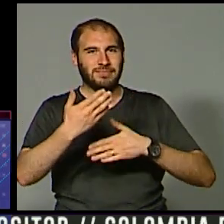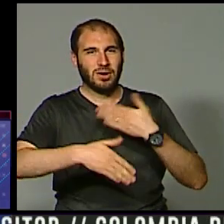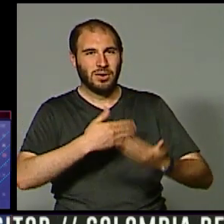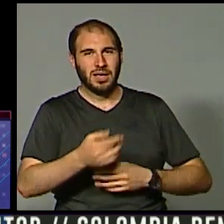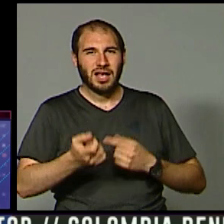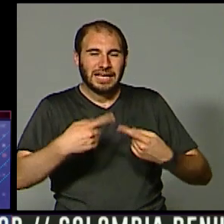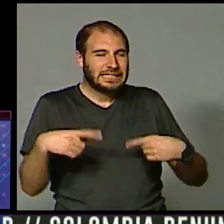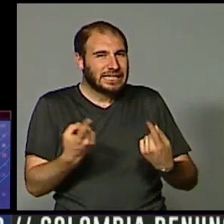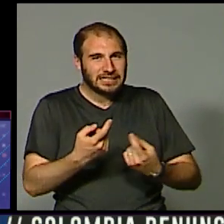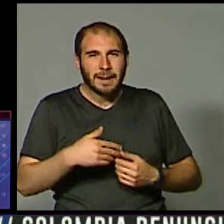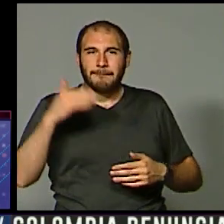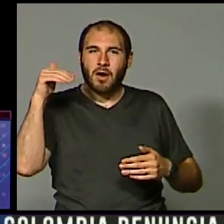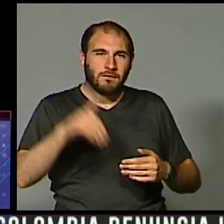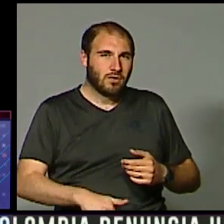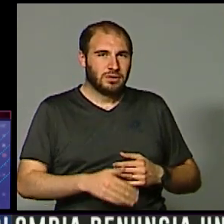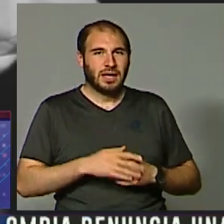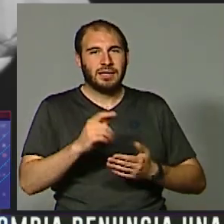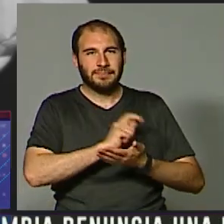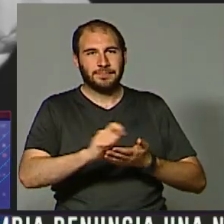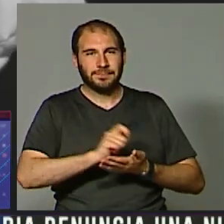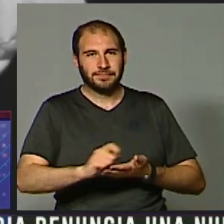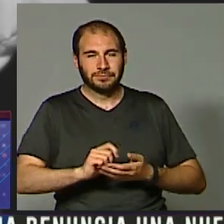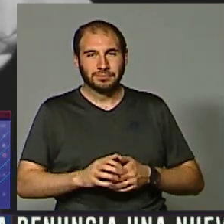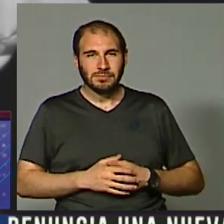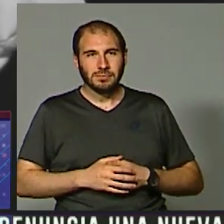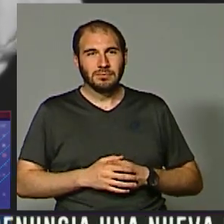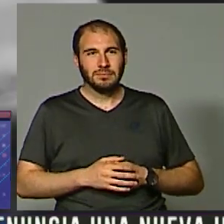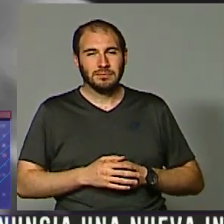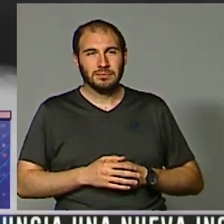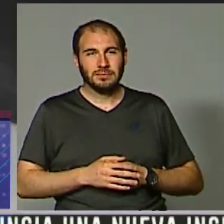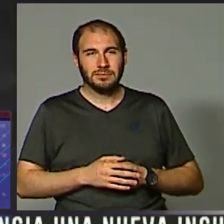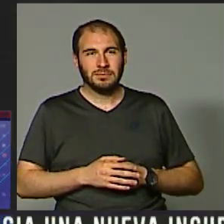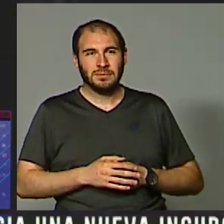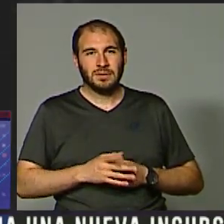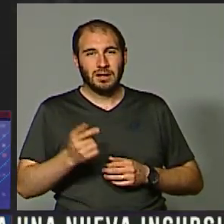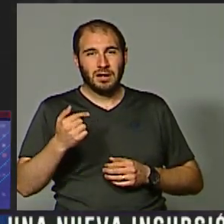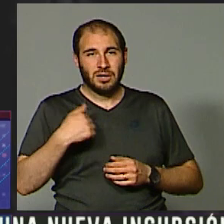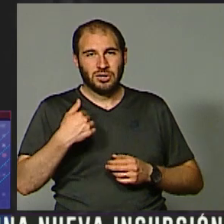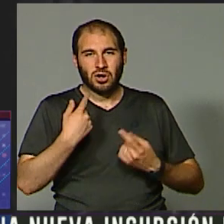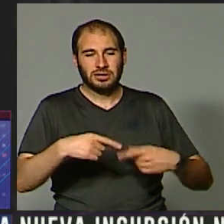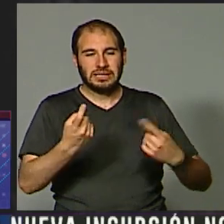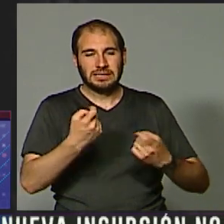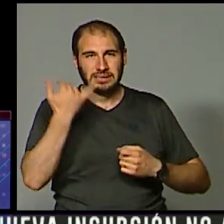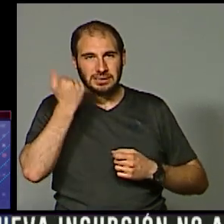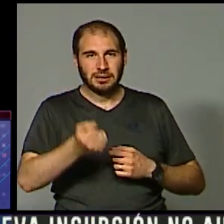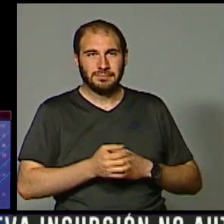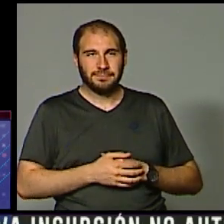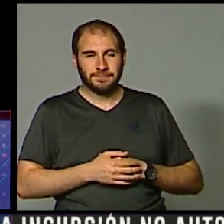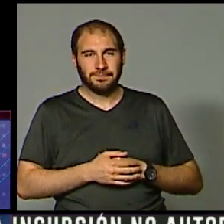una necesidad profunda de escribir. Bueno, ya contaba con esa necesidad de escribir